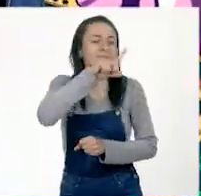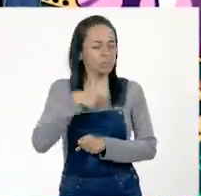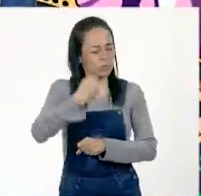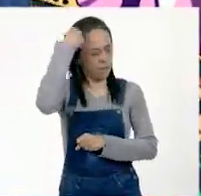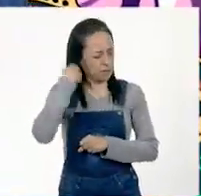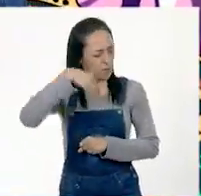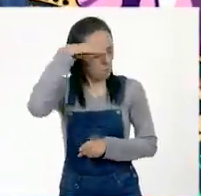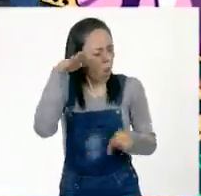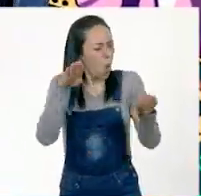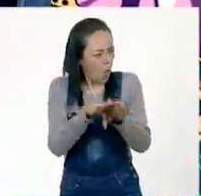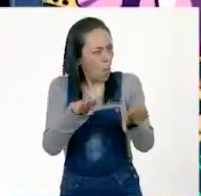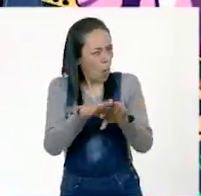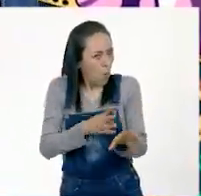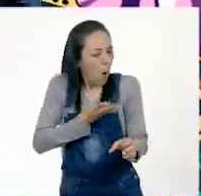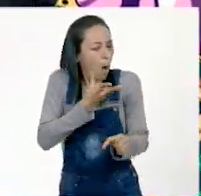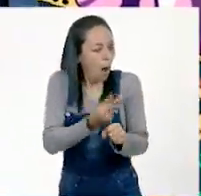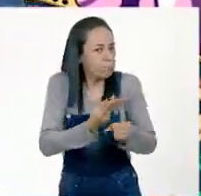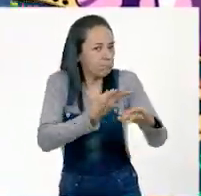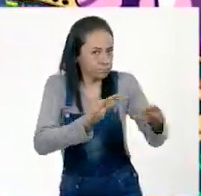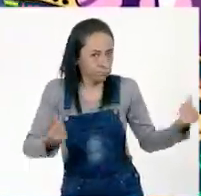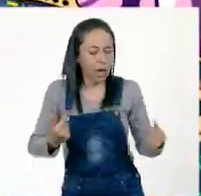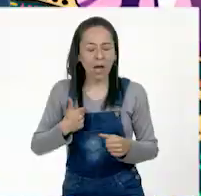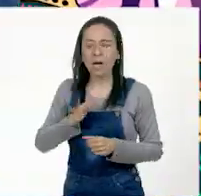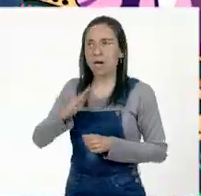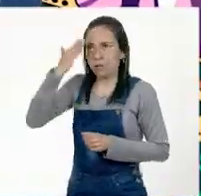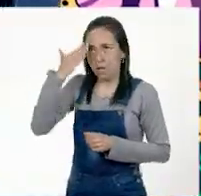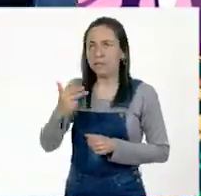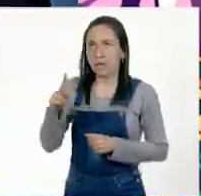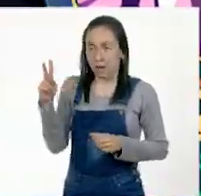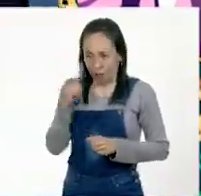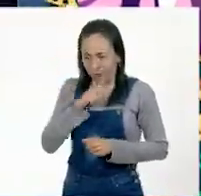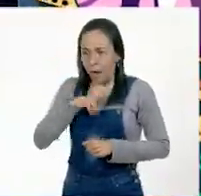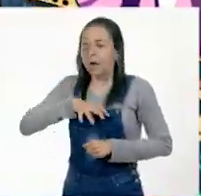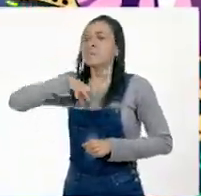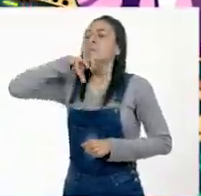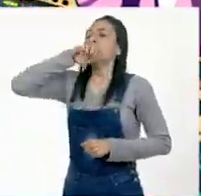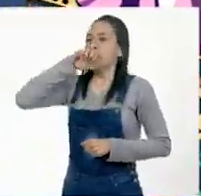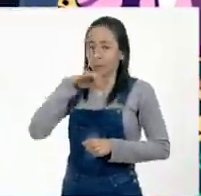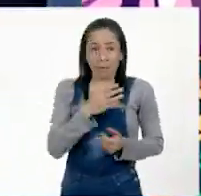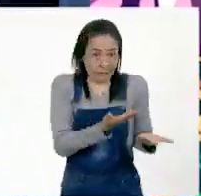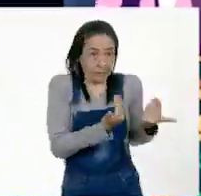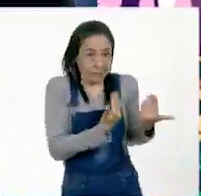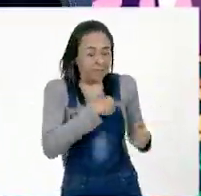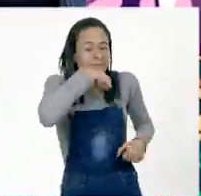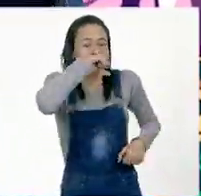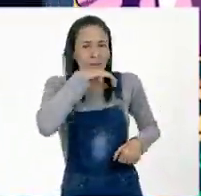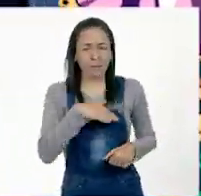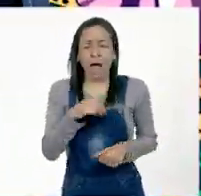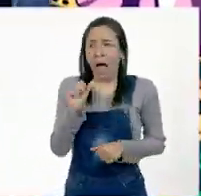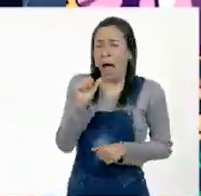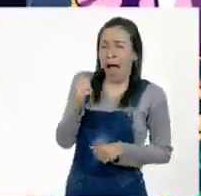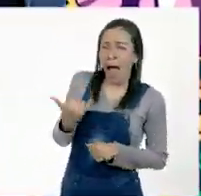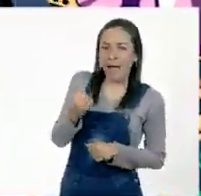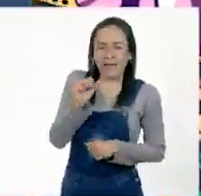Respiro. Vamos, respira. ¡Oh, oh, oh, oh! ¡Oh! ¡Ay, ay, ay, ay! ¡Ay! ¡Ay! ¡Ay!